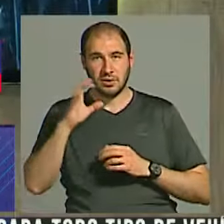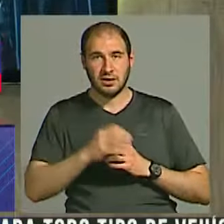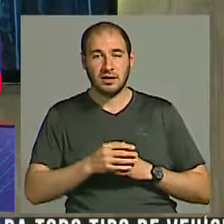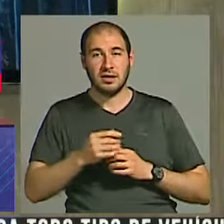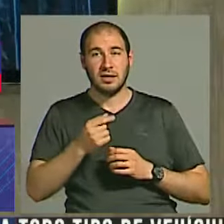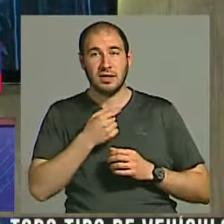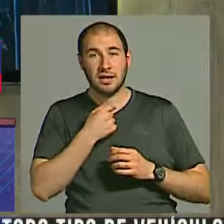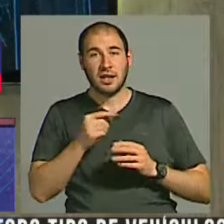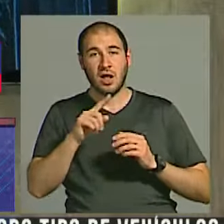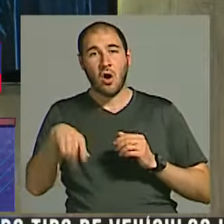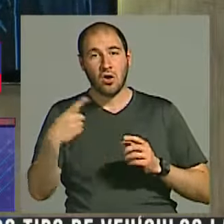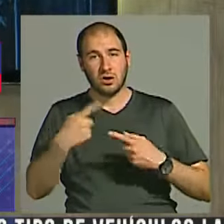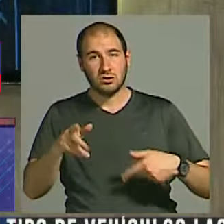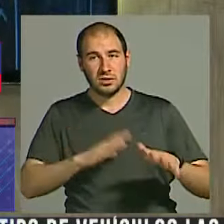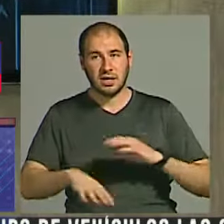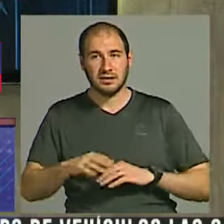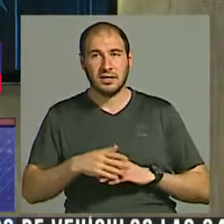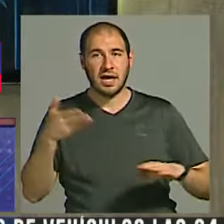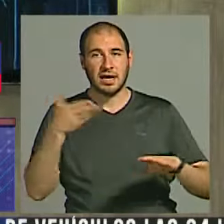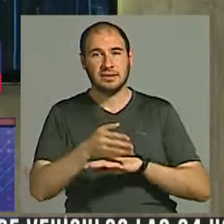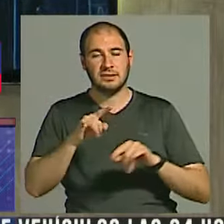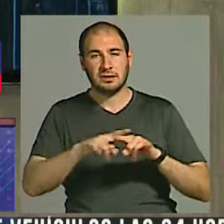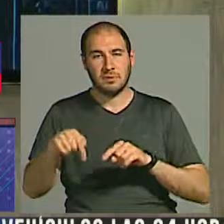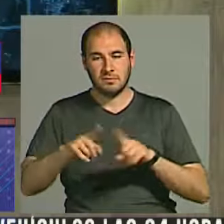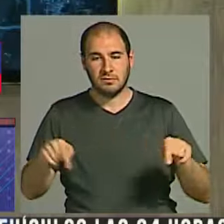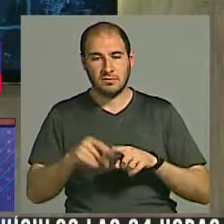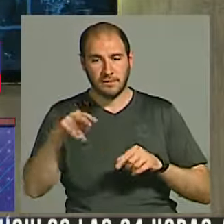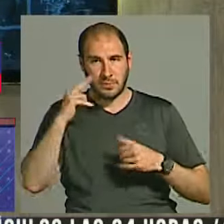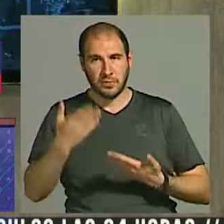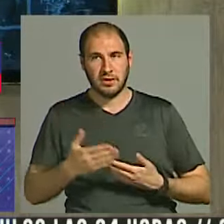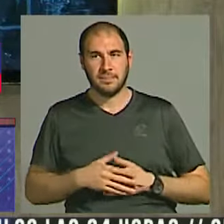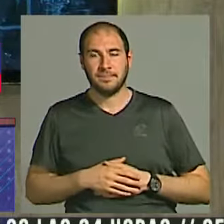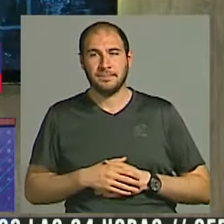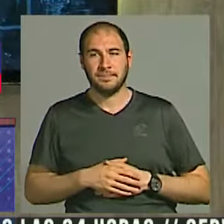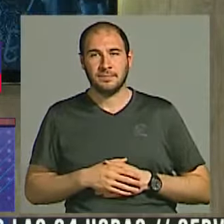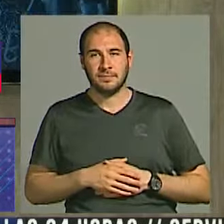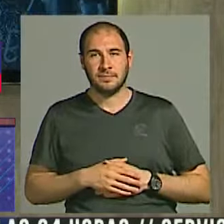quieren enterarse de otras actividades pueden ingresar a www.unidiversidad.com.ar. Nos vemos el próximo.